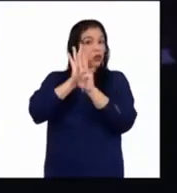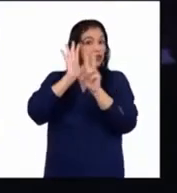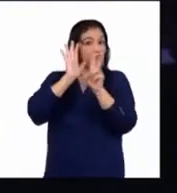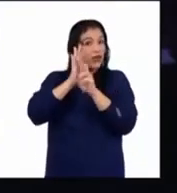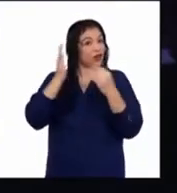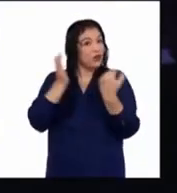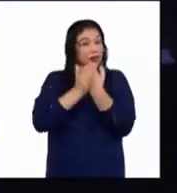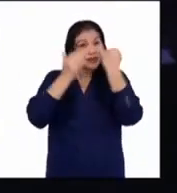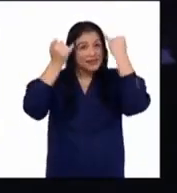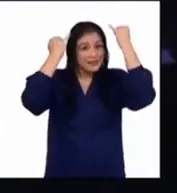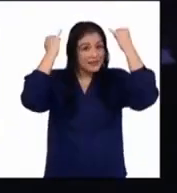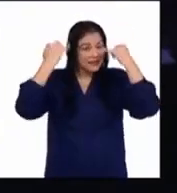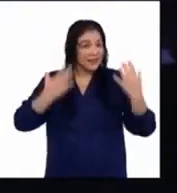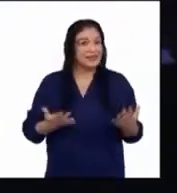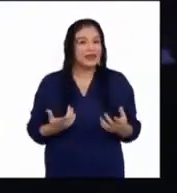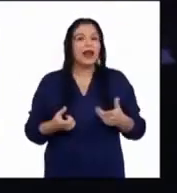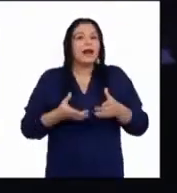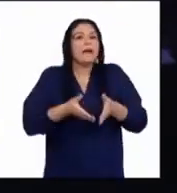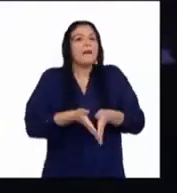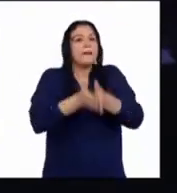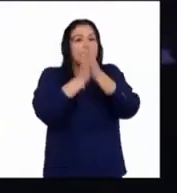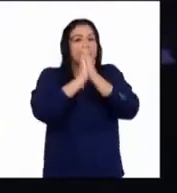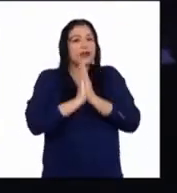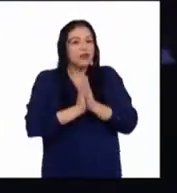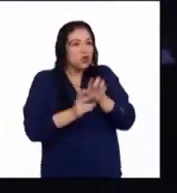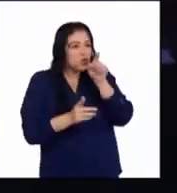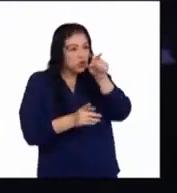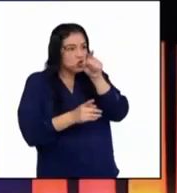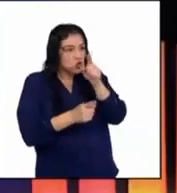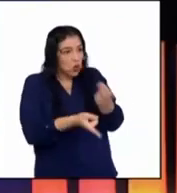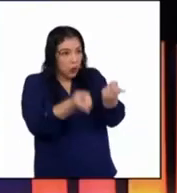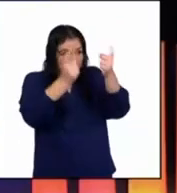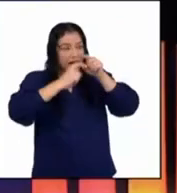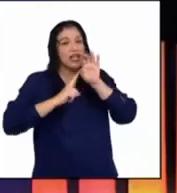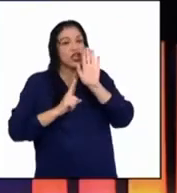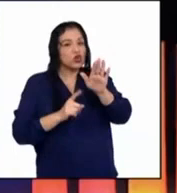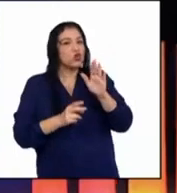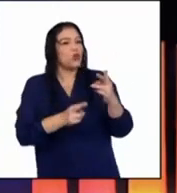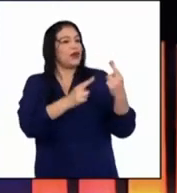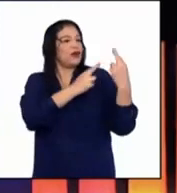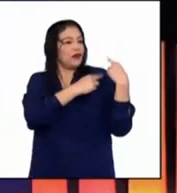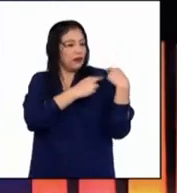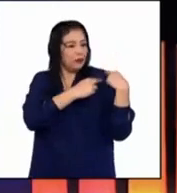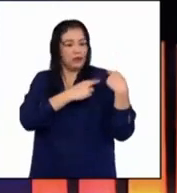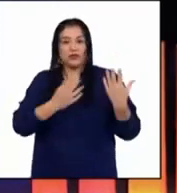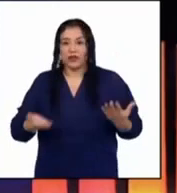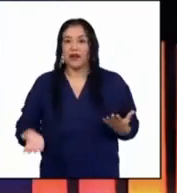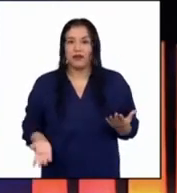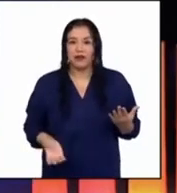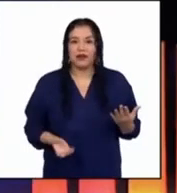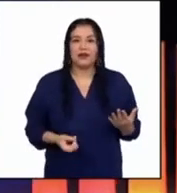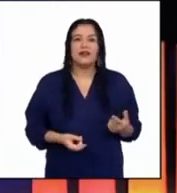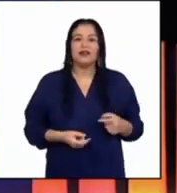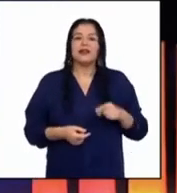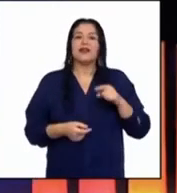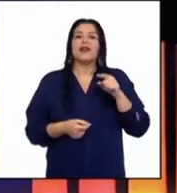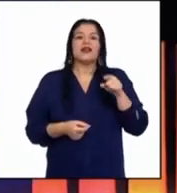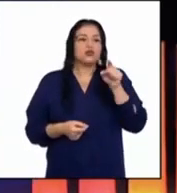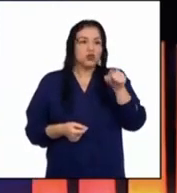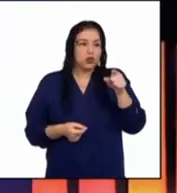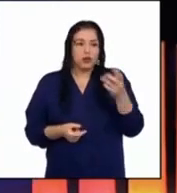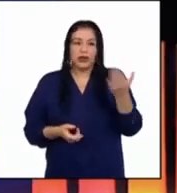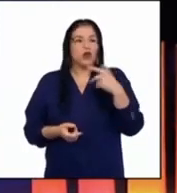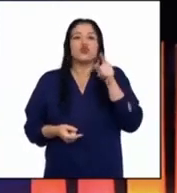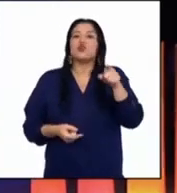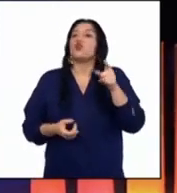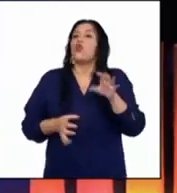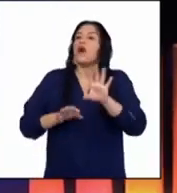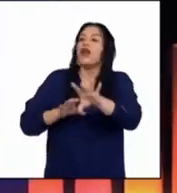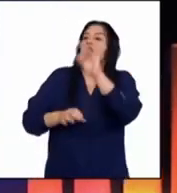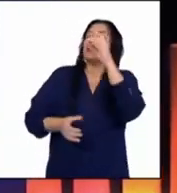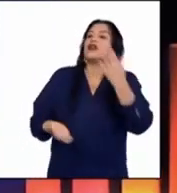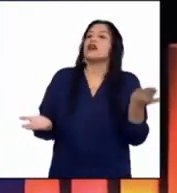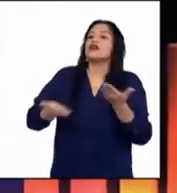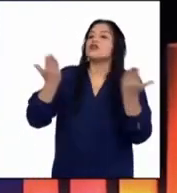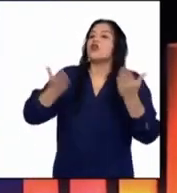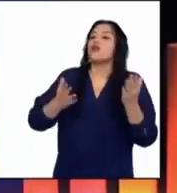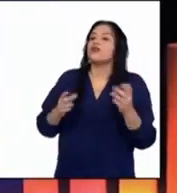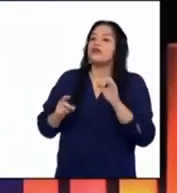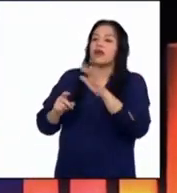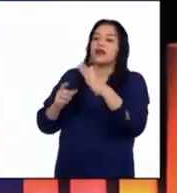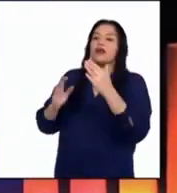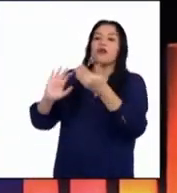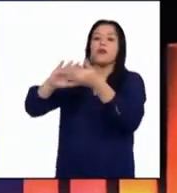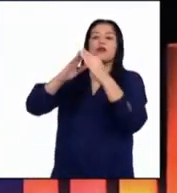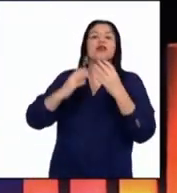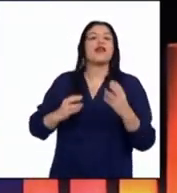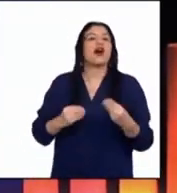emprendedor era pedirles que vengan y se hagan cargo absolutamente de todo. De hecho, les estábamos diciendo ni siquiera ven, anda donde tú quieras y hazte cargo de